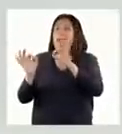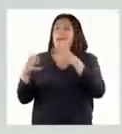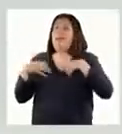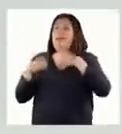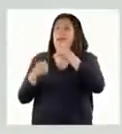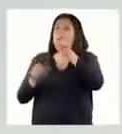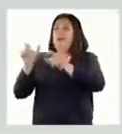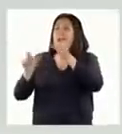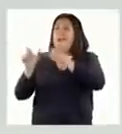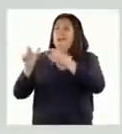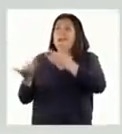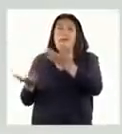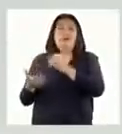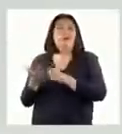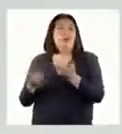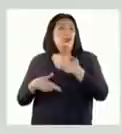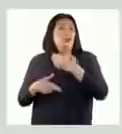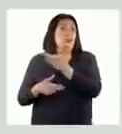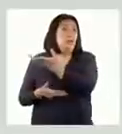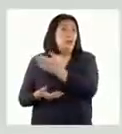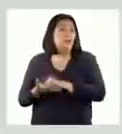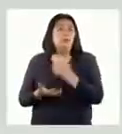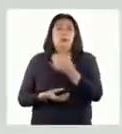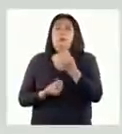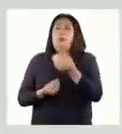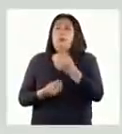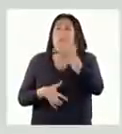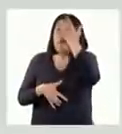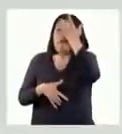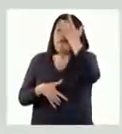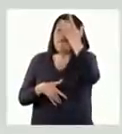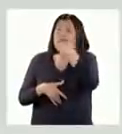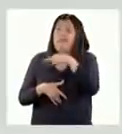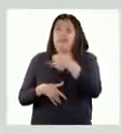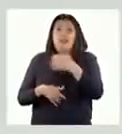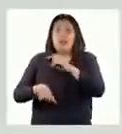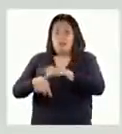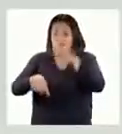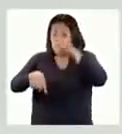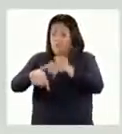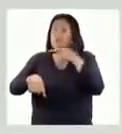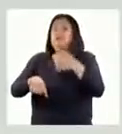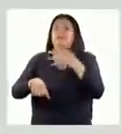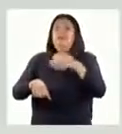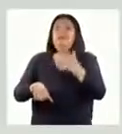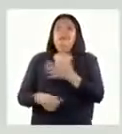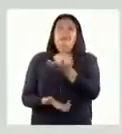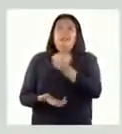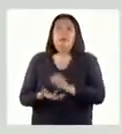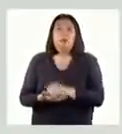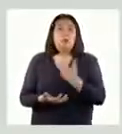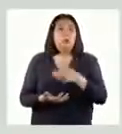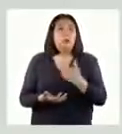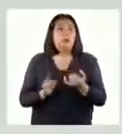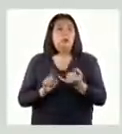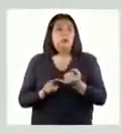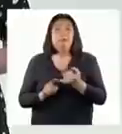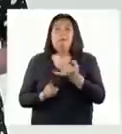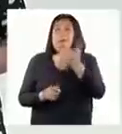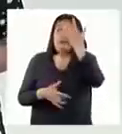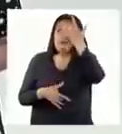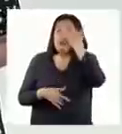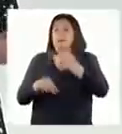la salud de los seres humanos, ya que hay enfermedades que se dan por picaduras de estos insectos, como el